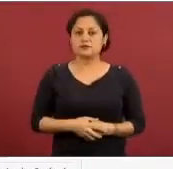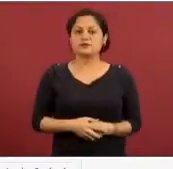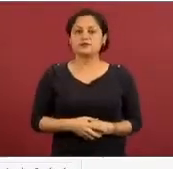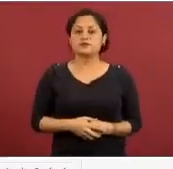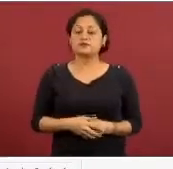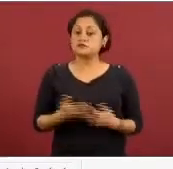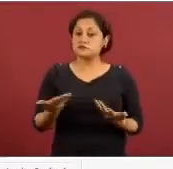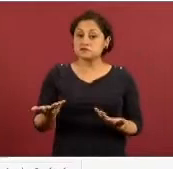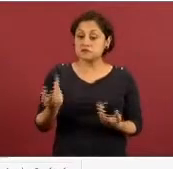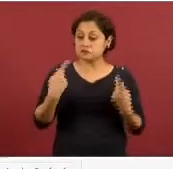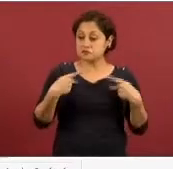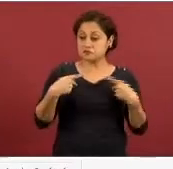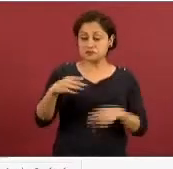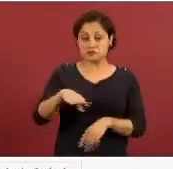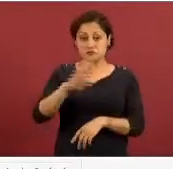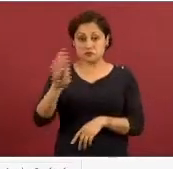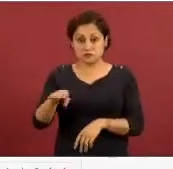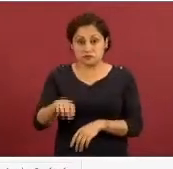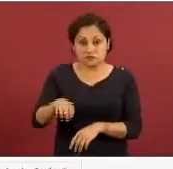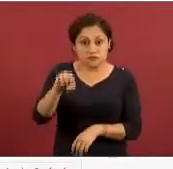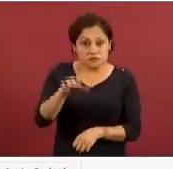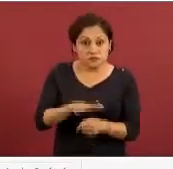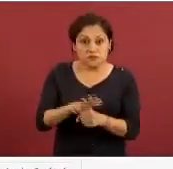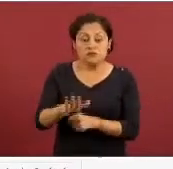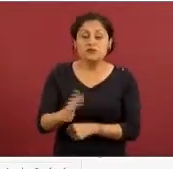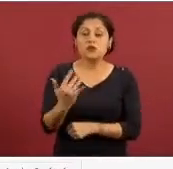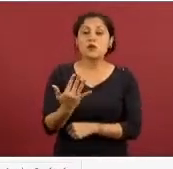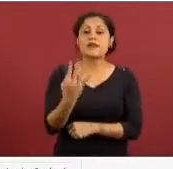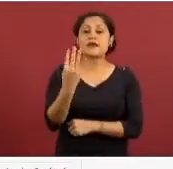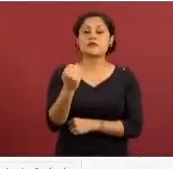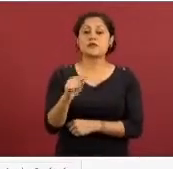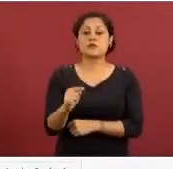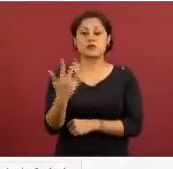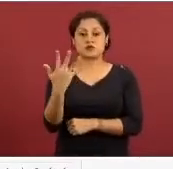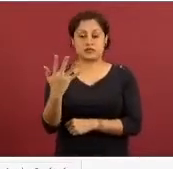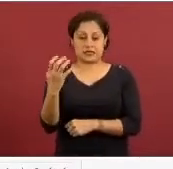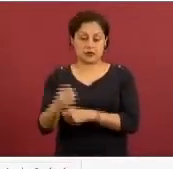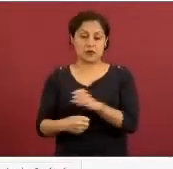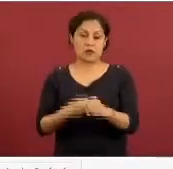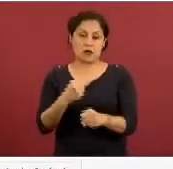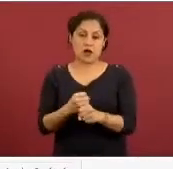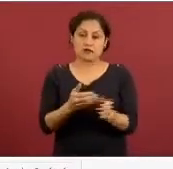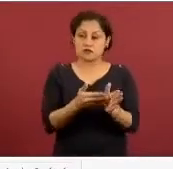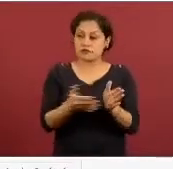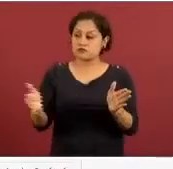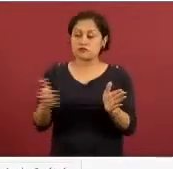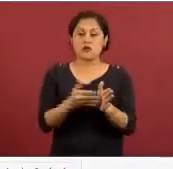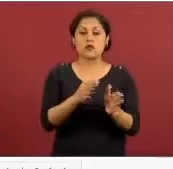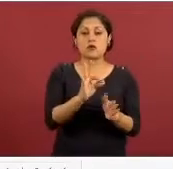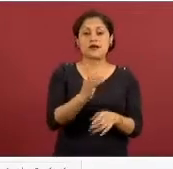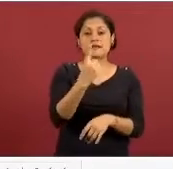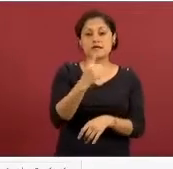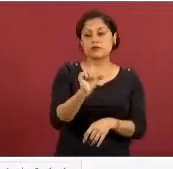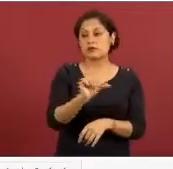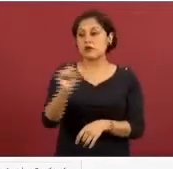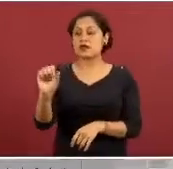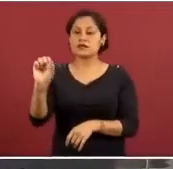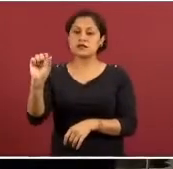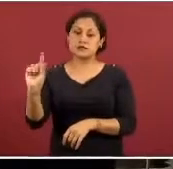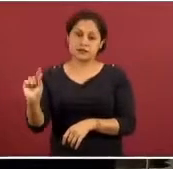estas defunciones es de 59.5 años, con un rango que va de 41 a 77 años de